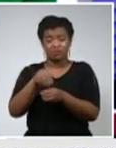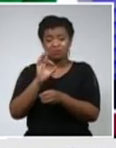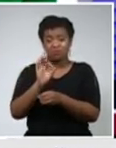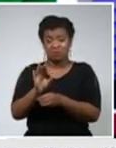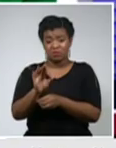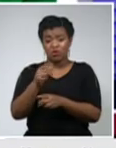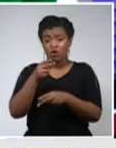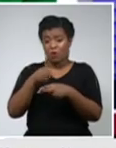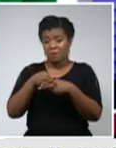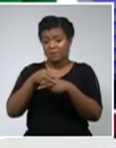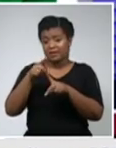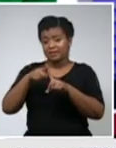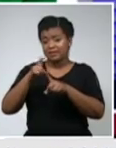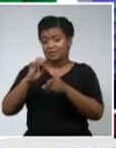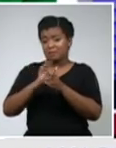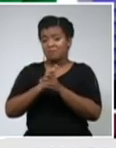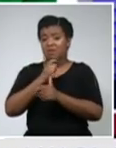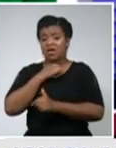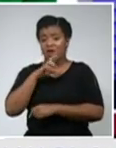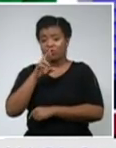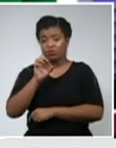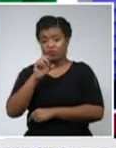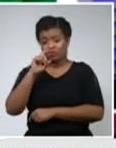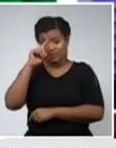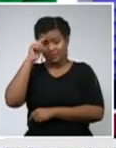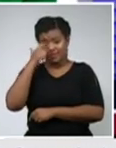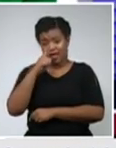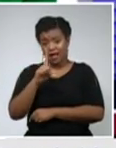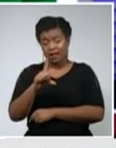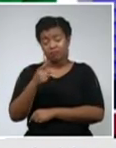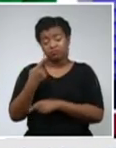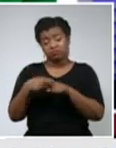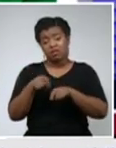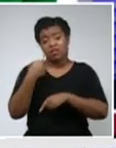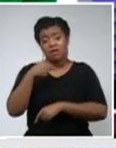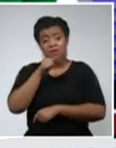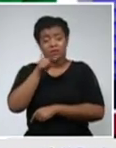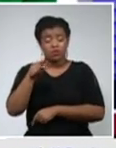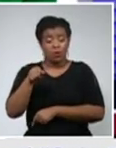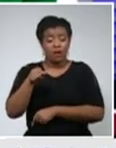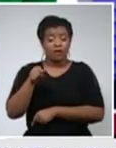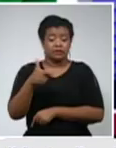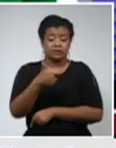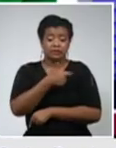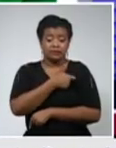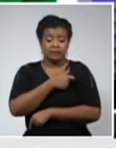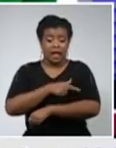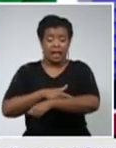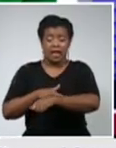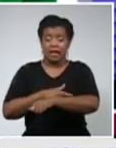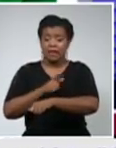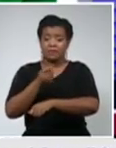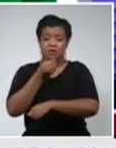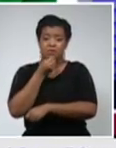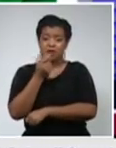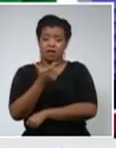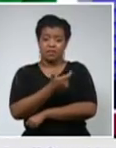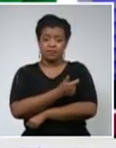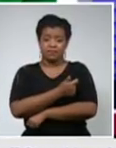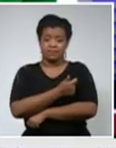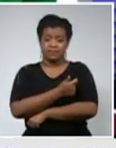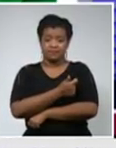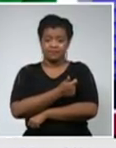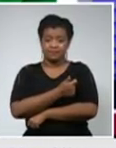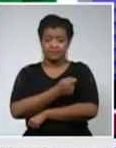pero indiscutiblemente es un factor que hay que tener en cuenta las personas que ya se ha identificado. Si no se ha identificado,